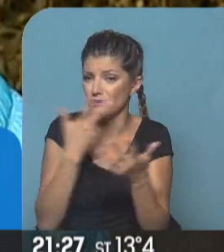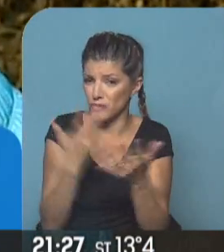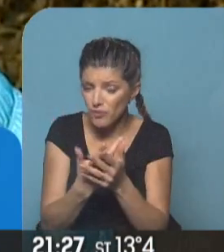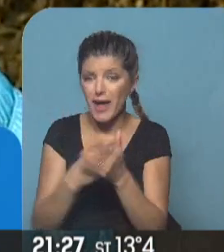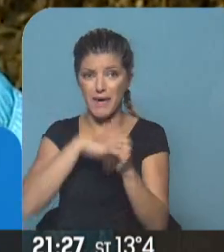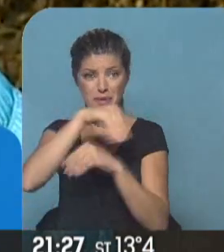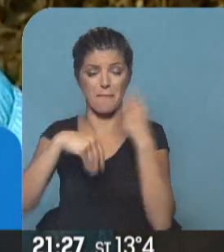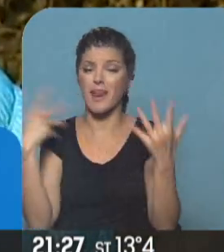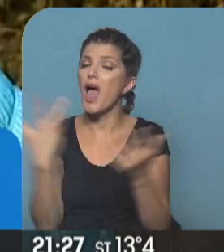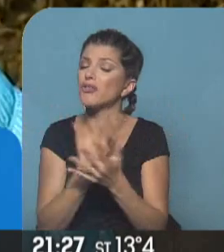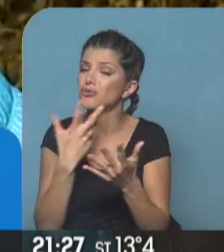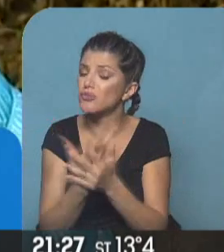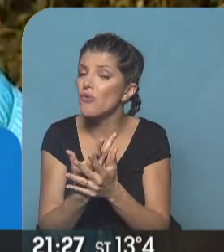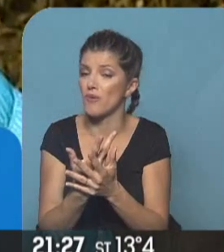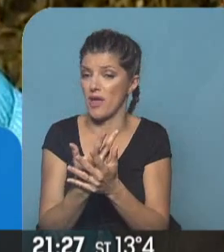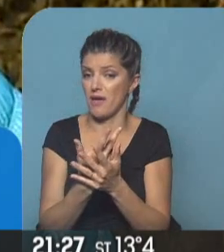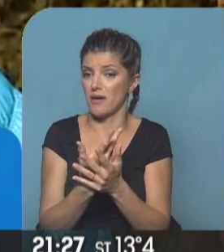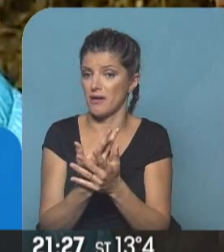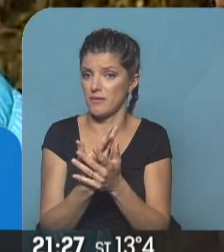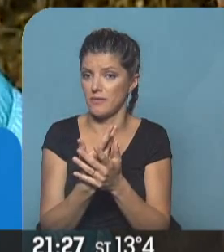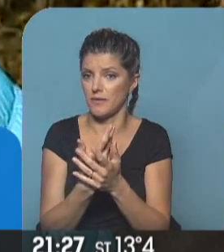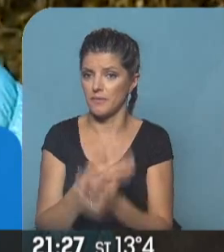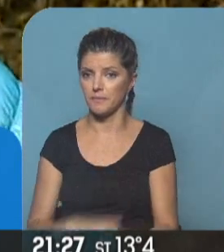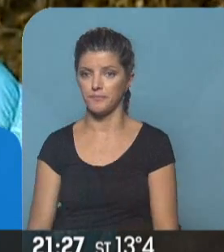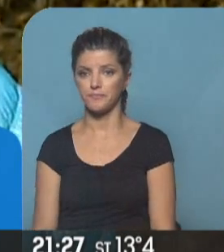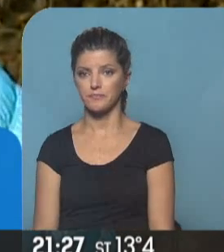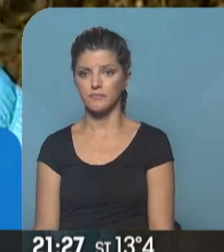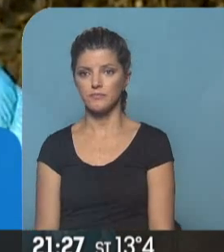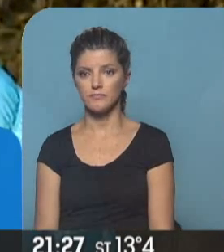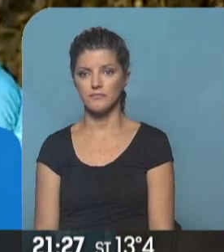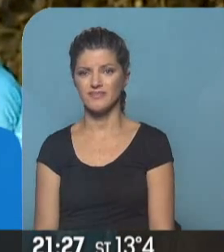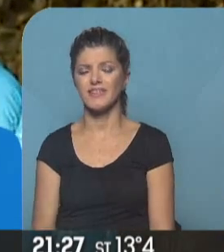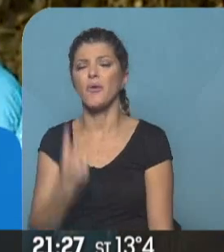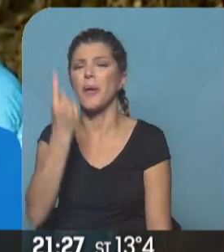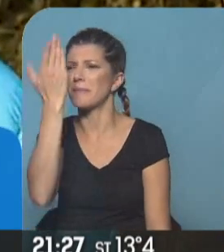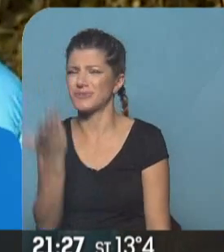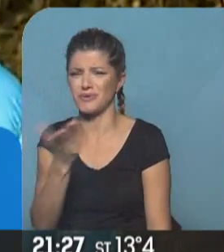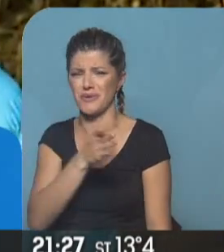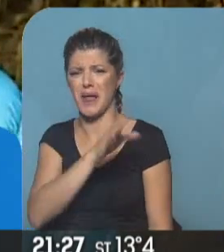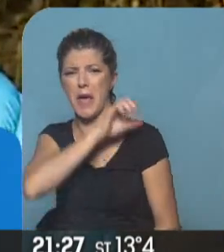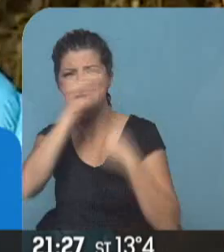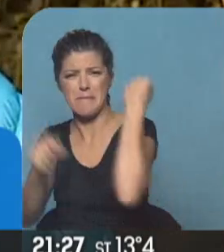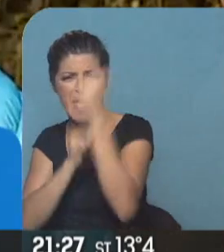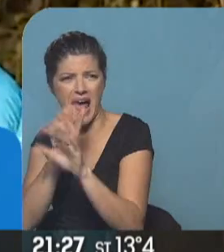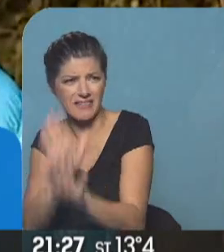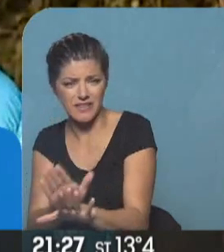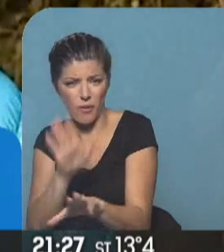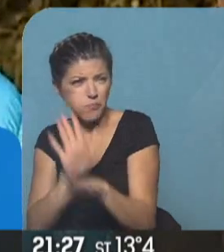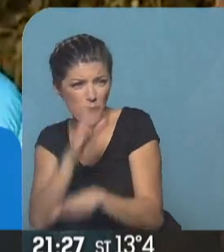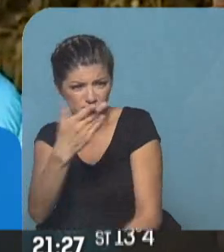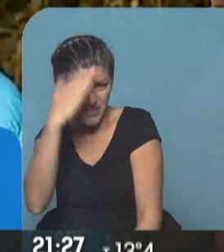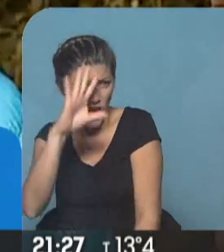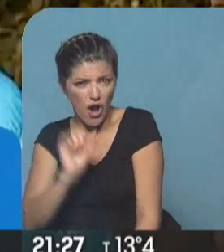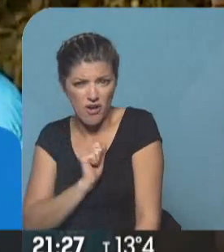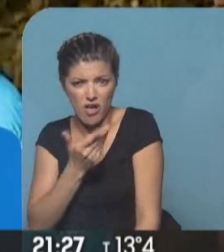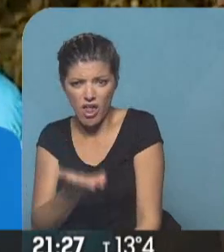familia, y pegarle a alguien tan alevosamente, tan cobardemente, estaría bueno